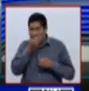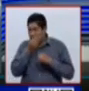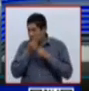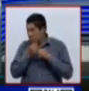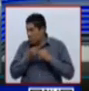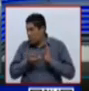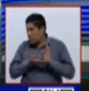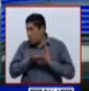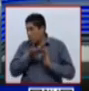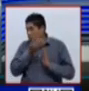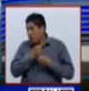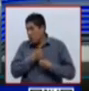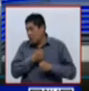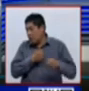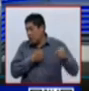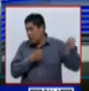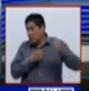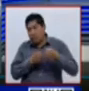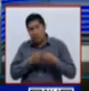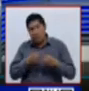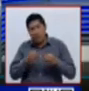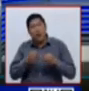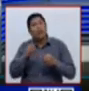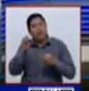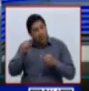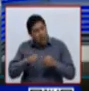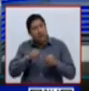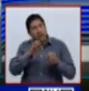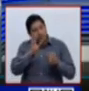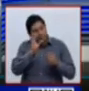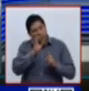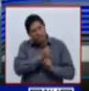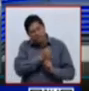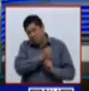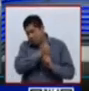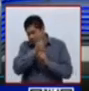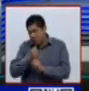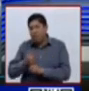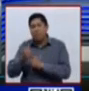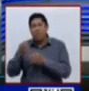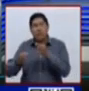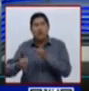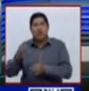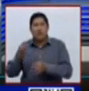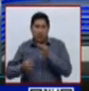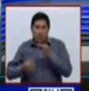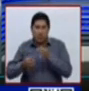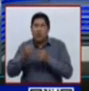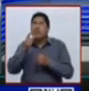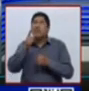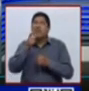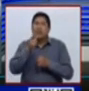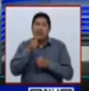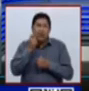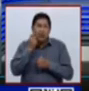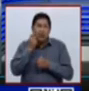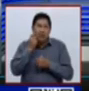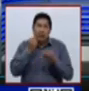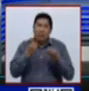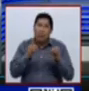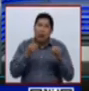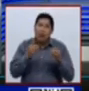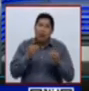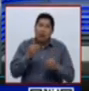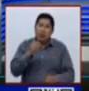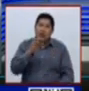agio y mucho más. Claro. Ya es un delito. Es un delito. Y que se tiene que sancionar, identificar. Además, ¿quiénes fueron los que vendieron